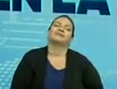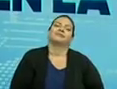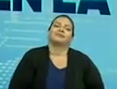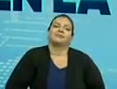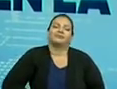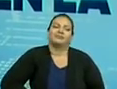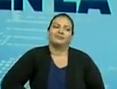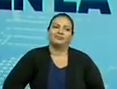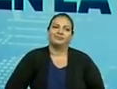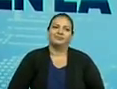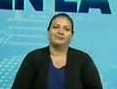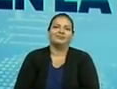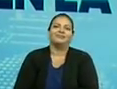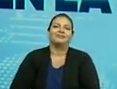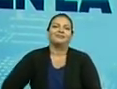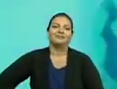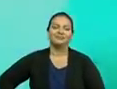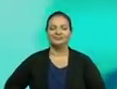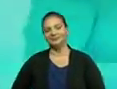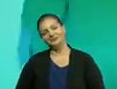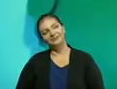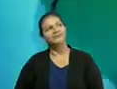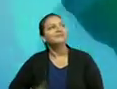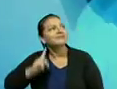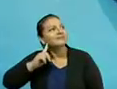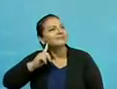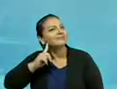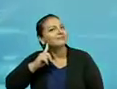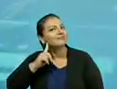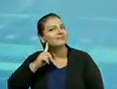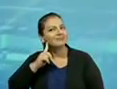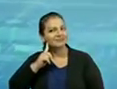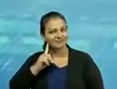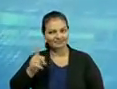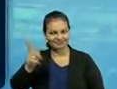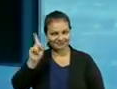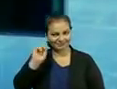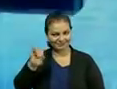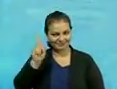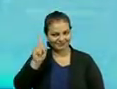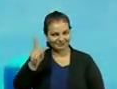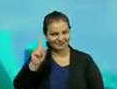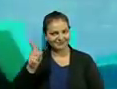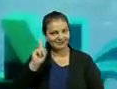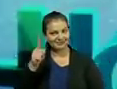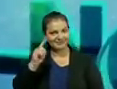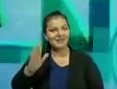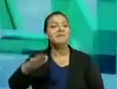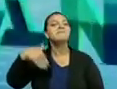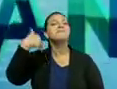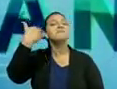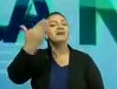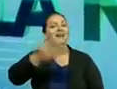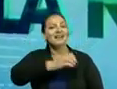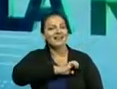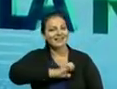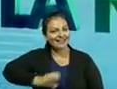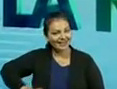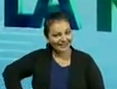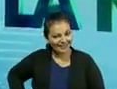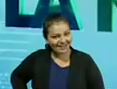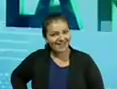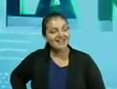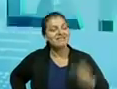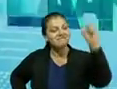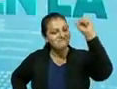Así te quiero oír, escúchame, así te quiero oír cuando les ponemos de a 5, ¿oíste? Así te quiero oír.